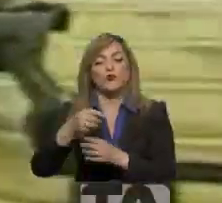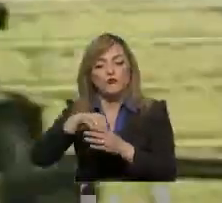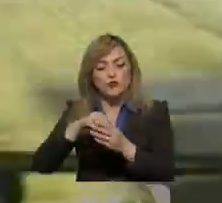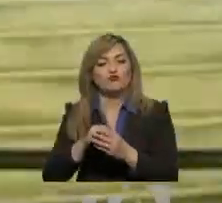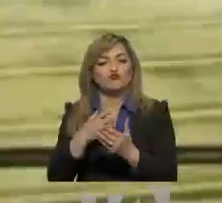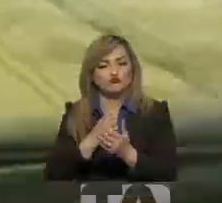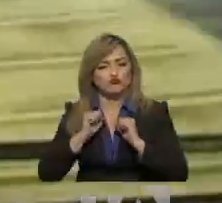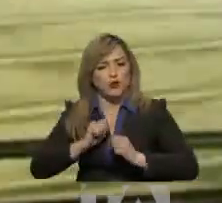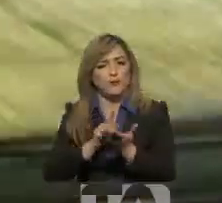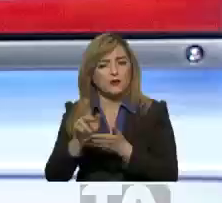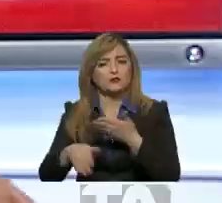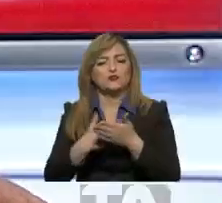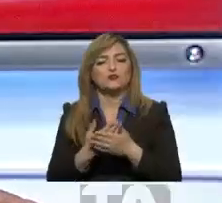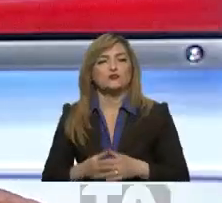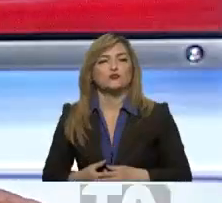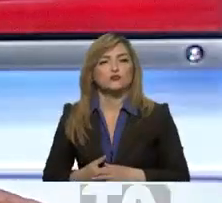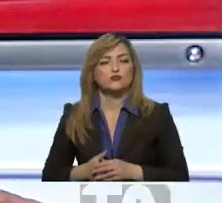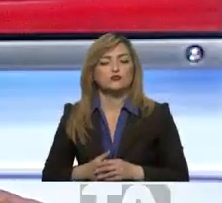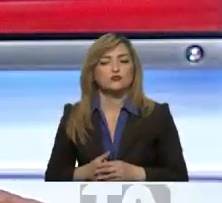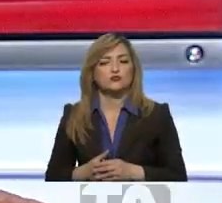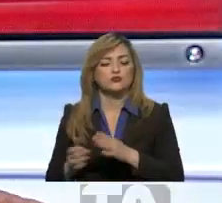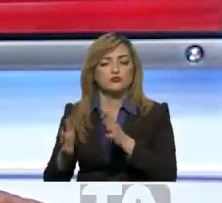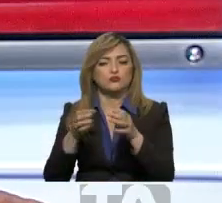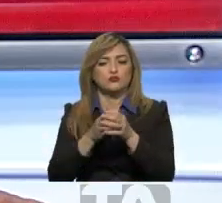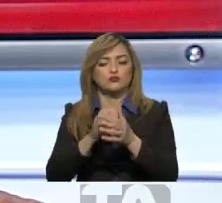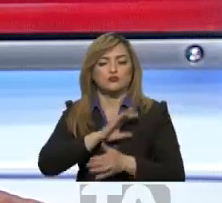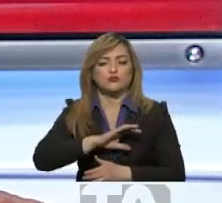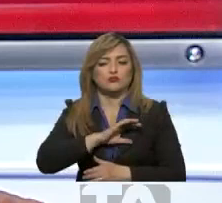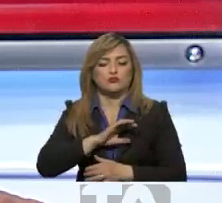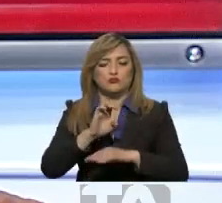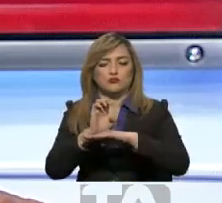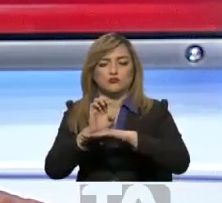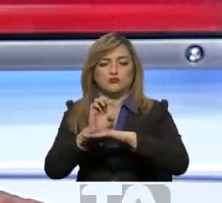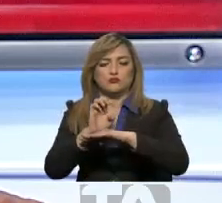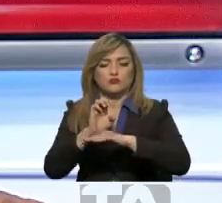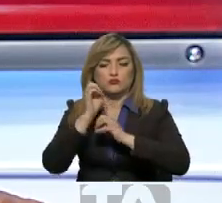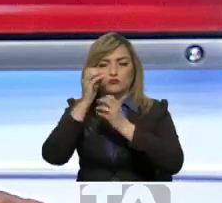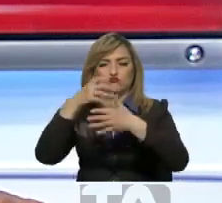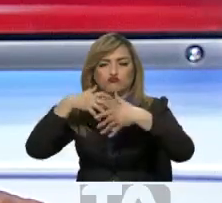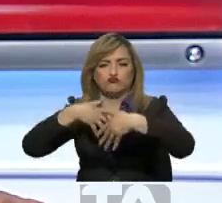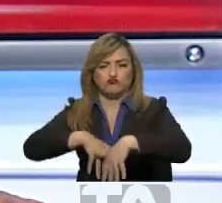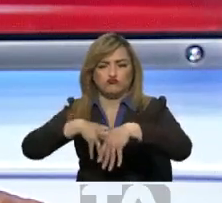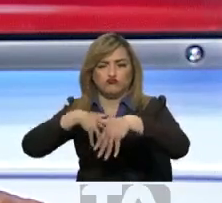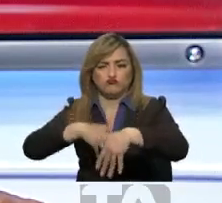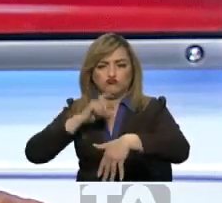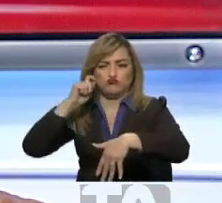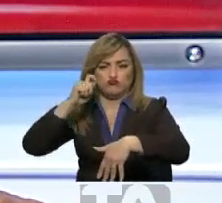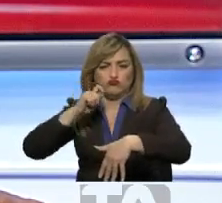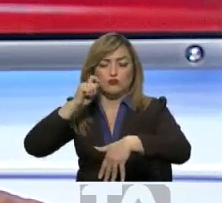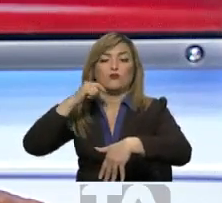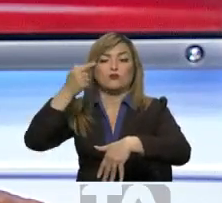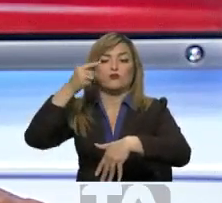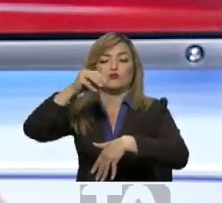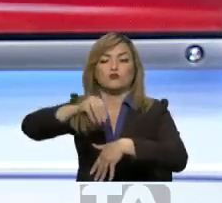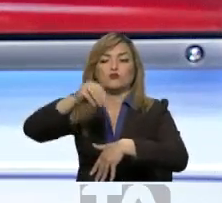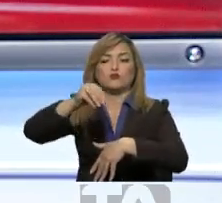Quito, Andrea Samaniego, 24 horas. La Asociación de Municipalidades Ecuatorianas anuncia una movilización nacional el próximo martes